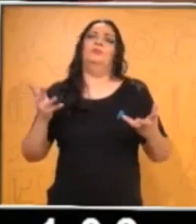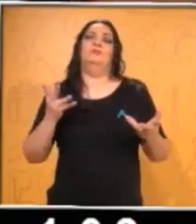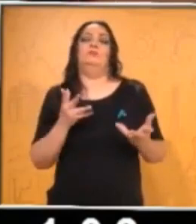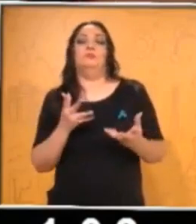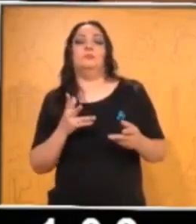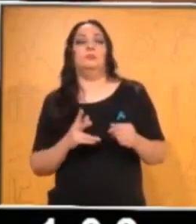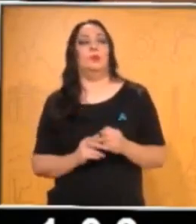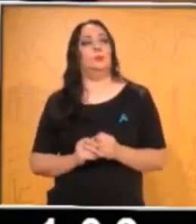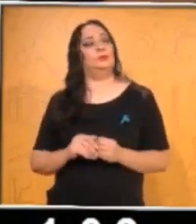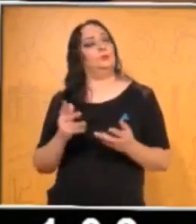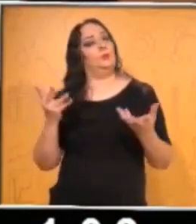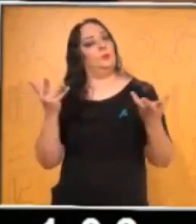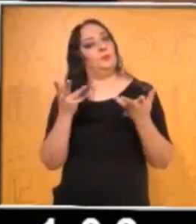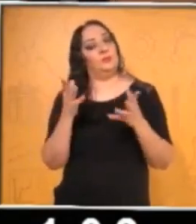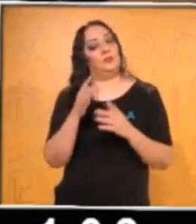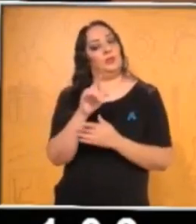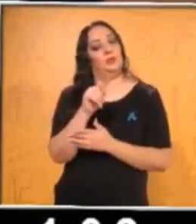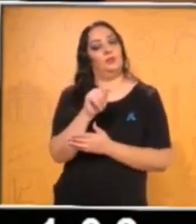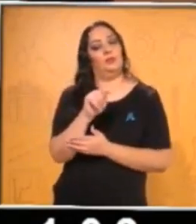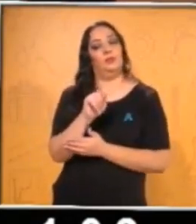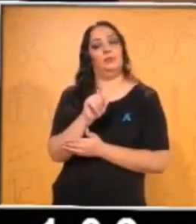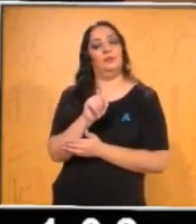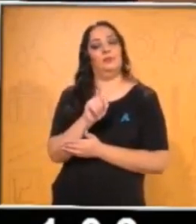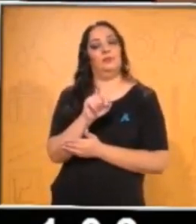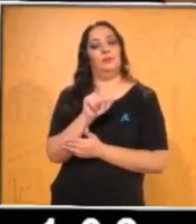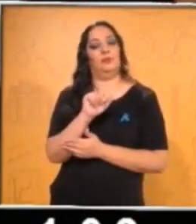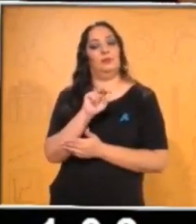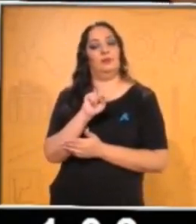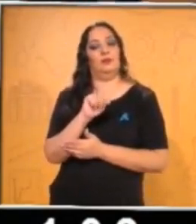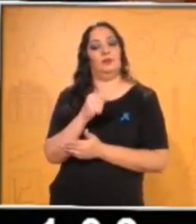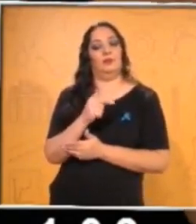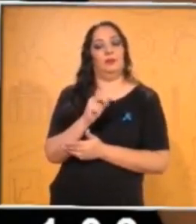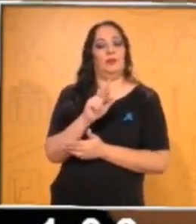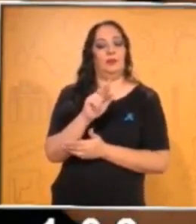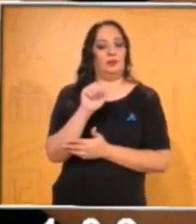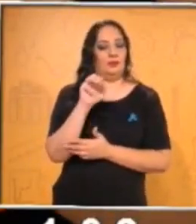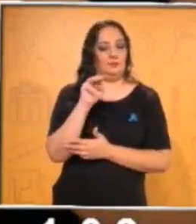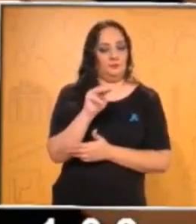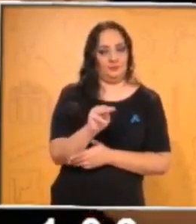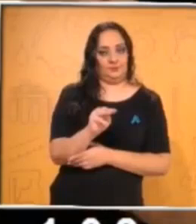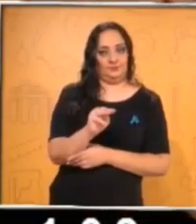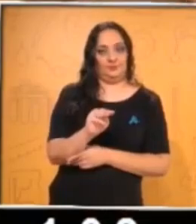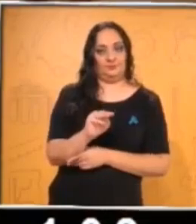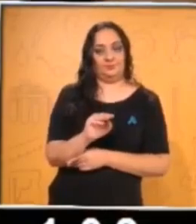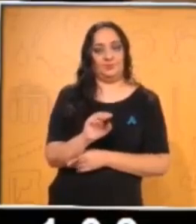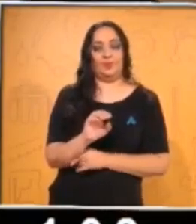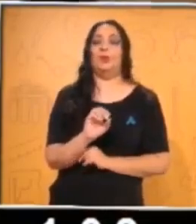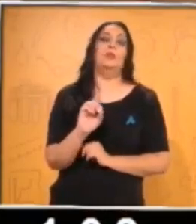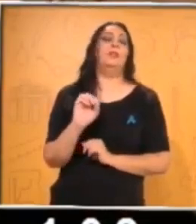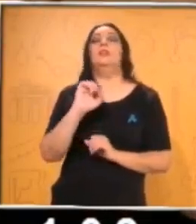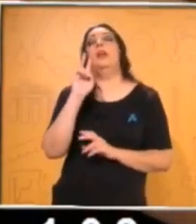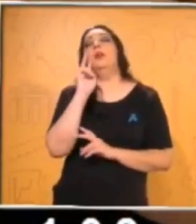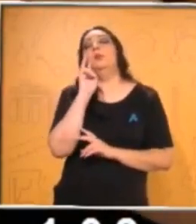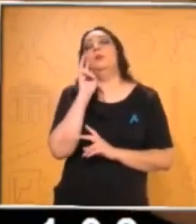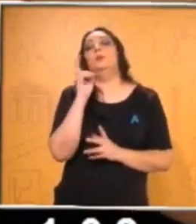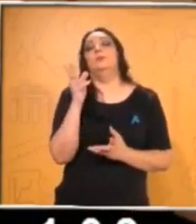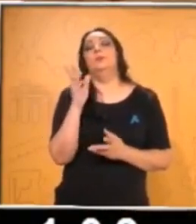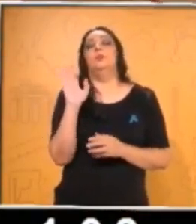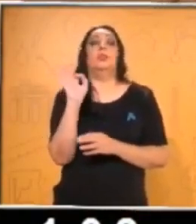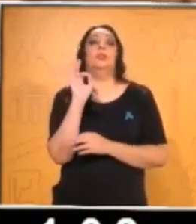un tangram. Ah, ya. Ustedes ya debieron haberlo hecho, o si vieron la clase de tercero y